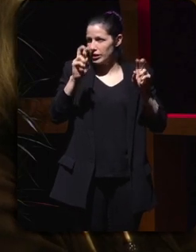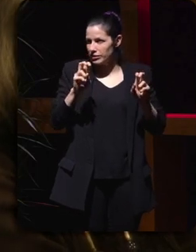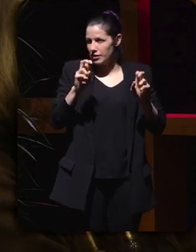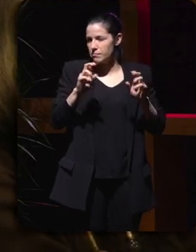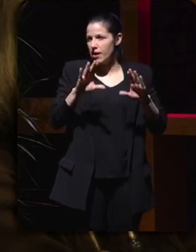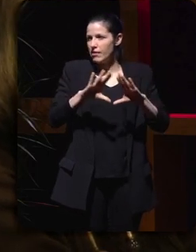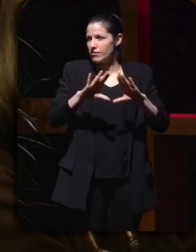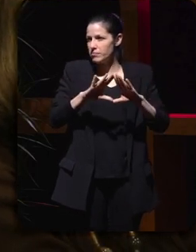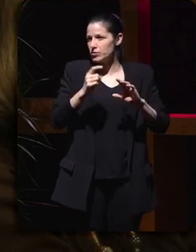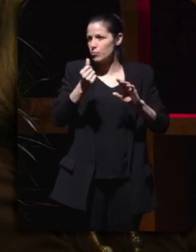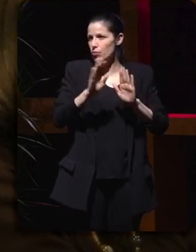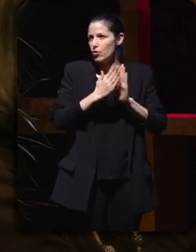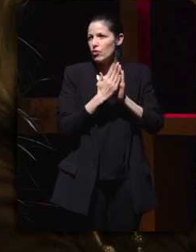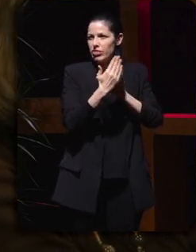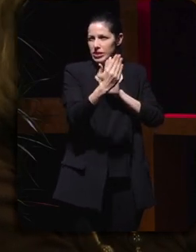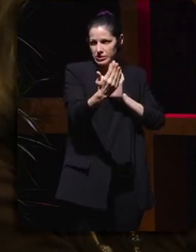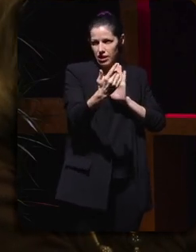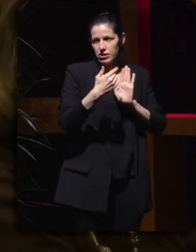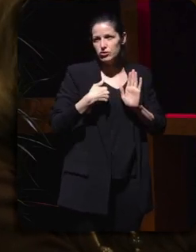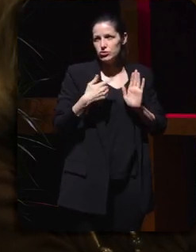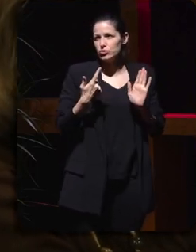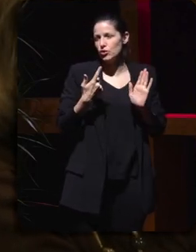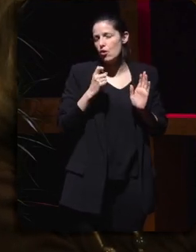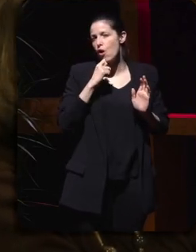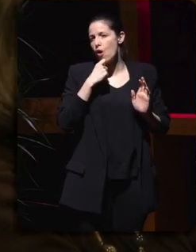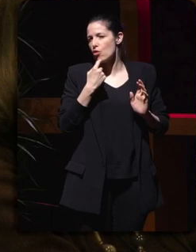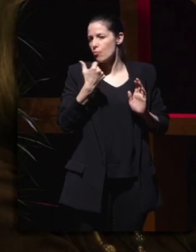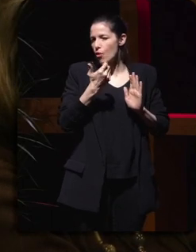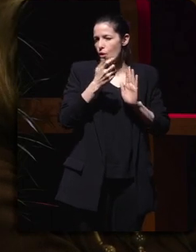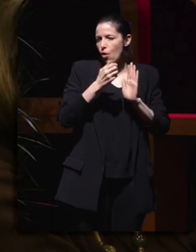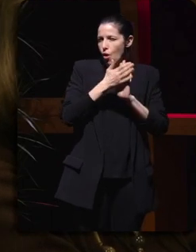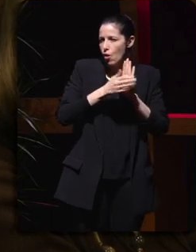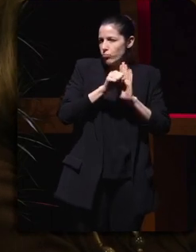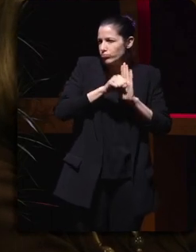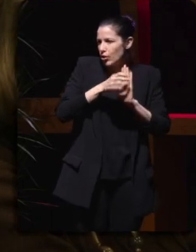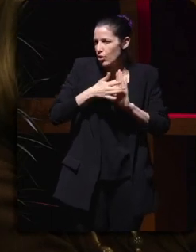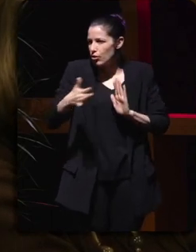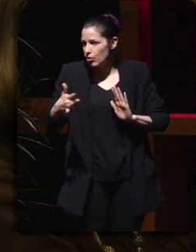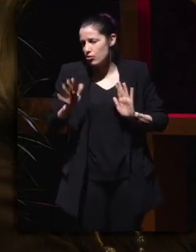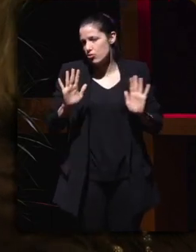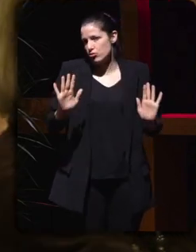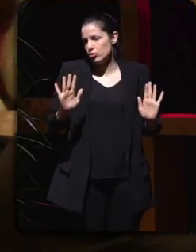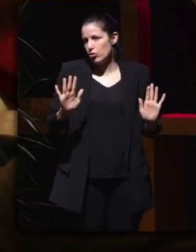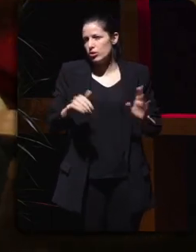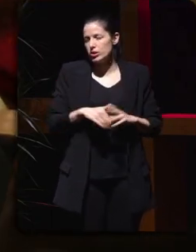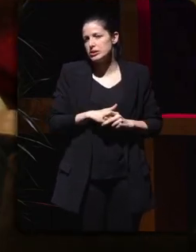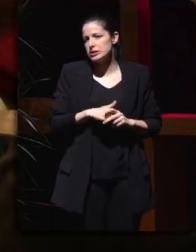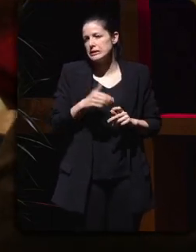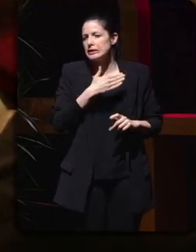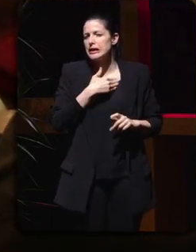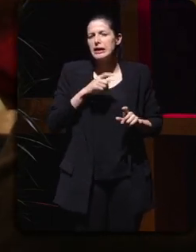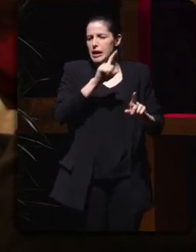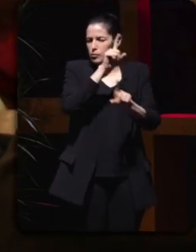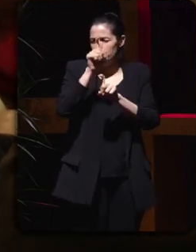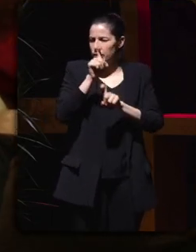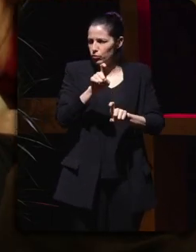Así que voy a hacer una pregunta de estas que odio que la gente haga porque la gente se enrolla muchísimo y tal Y bueno yo quería preguntarte